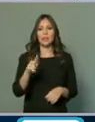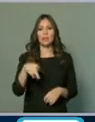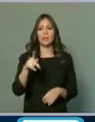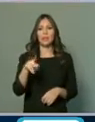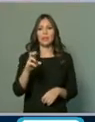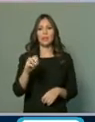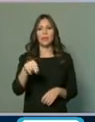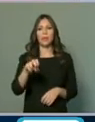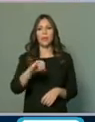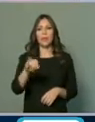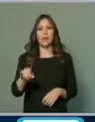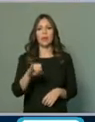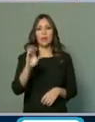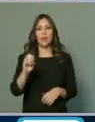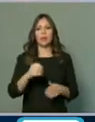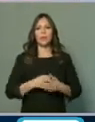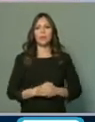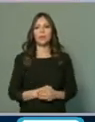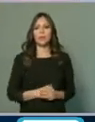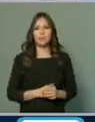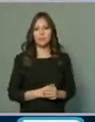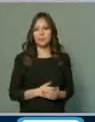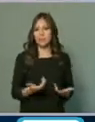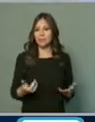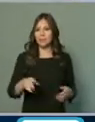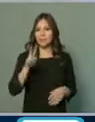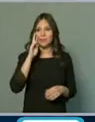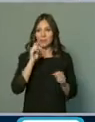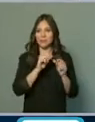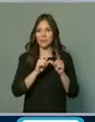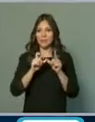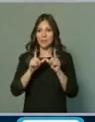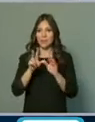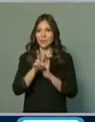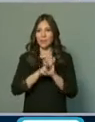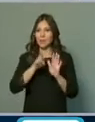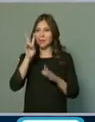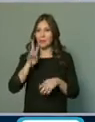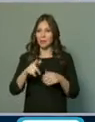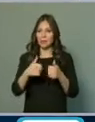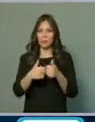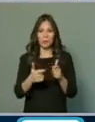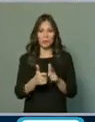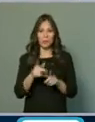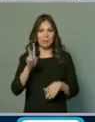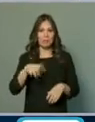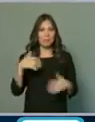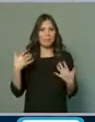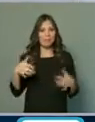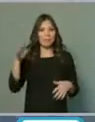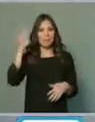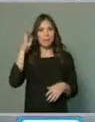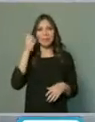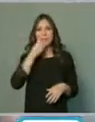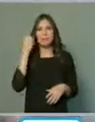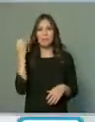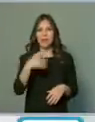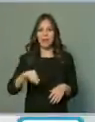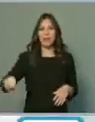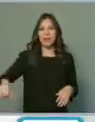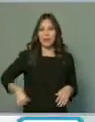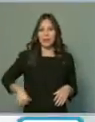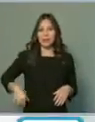Yo conejo. Oye, la verdad es que yo estoy perdido viendo el video porque realmente la propuesta se me hace bastante buena e interesante en el sentido